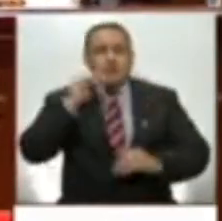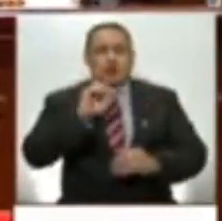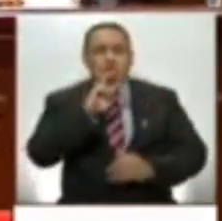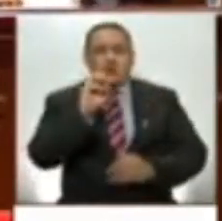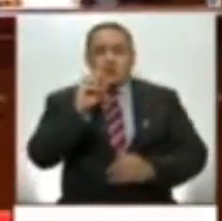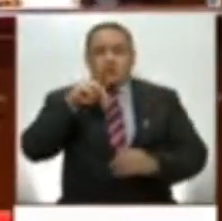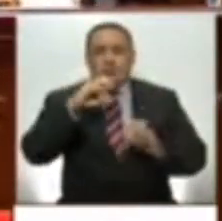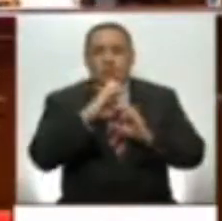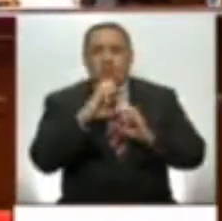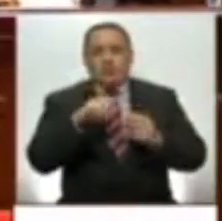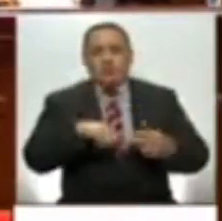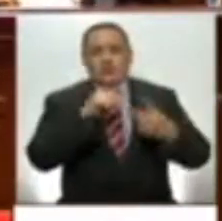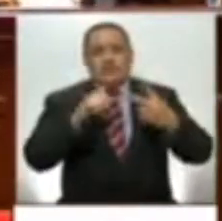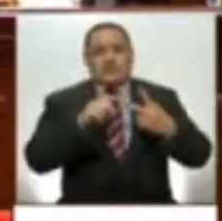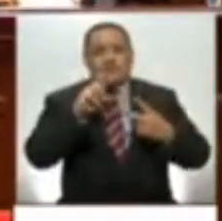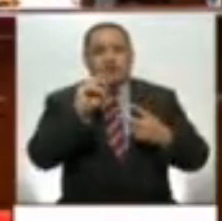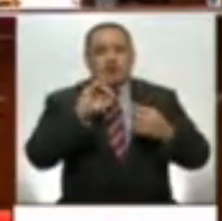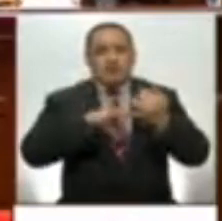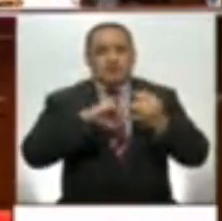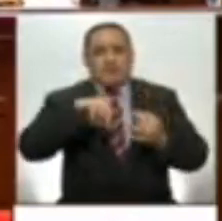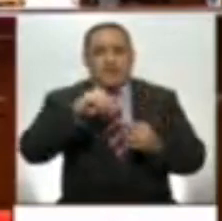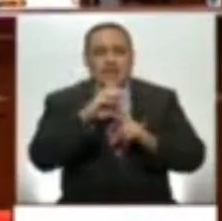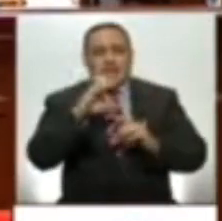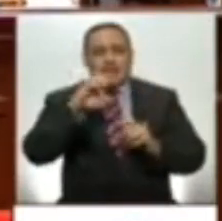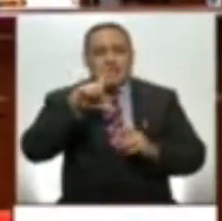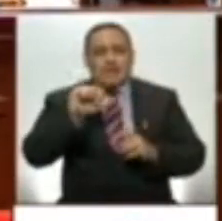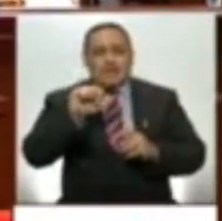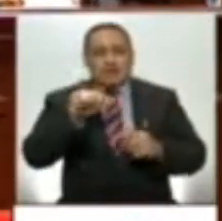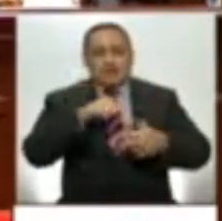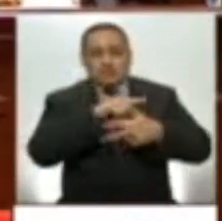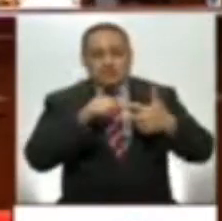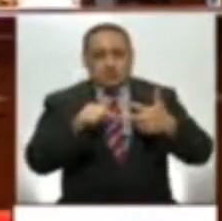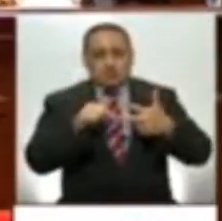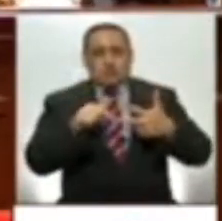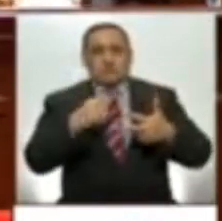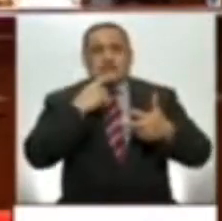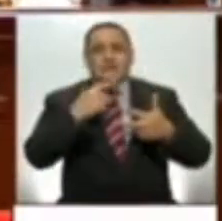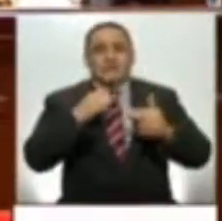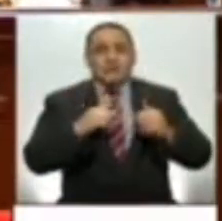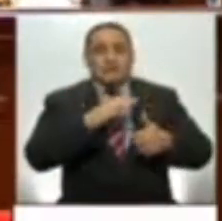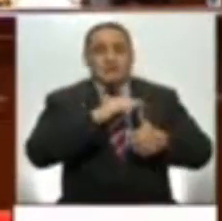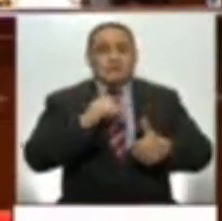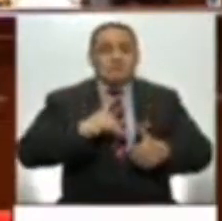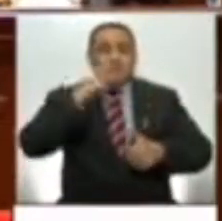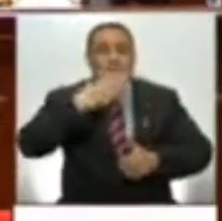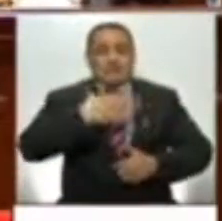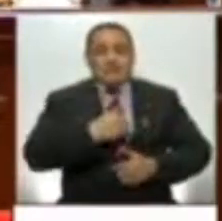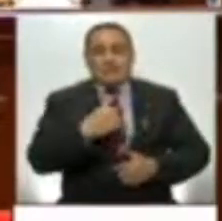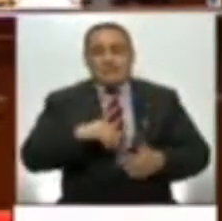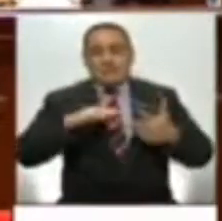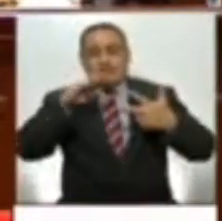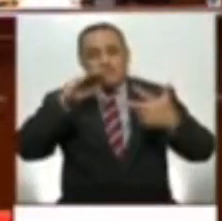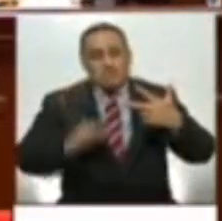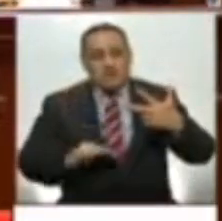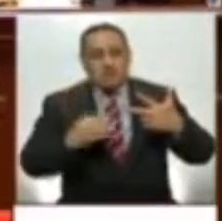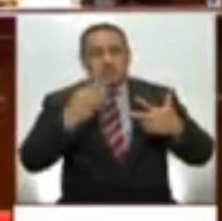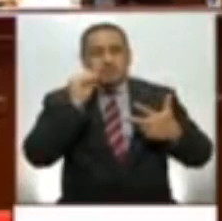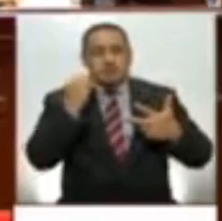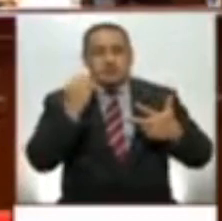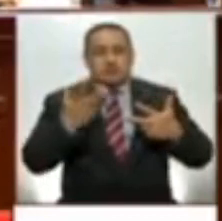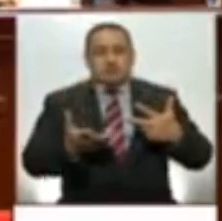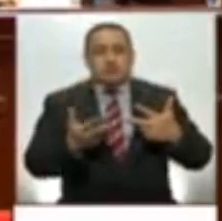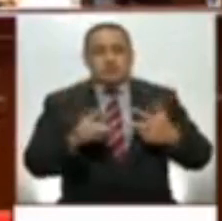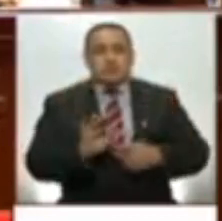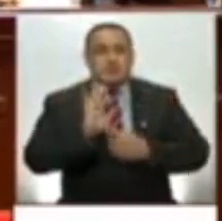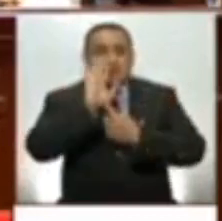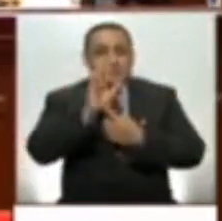Bun Pujada y Rosángela Andrea Barbarán Reyes son los de mayor y menor edad respectivamente.